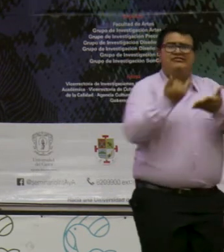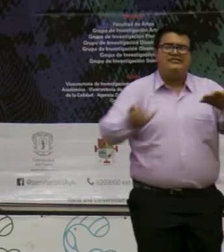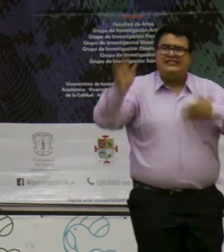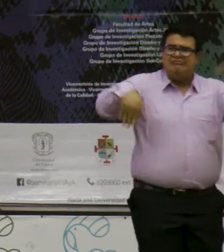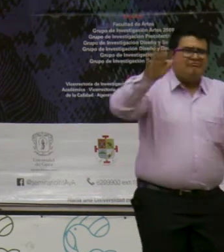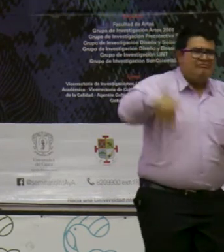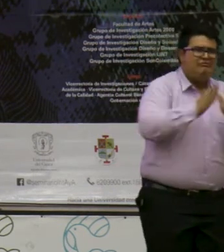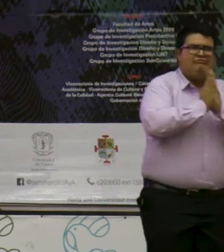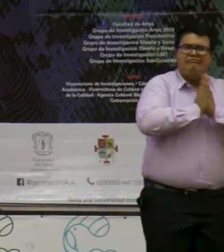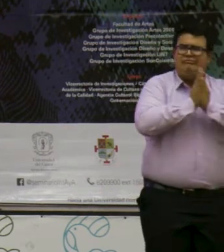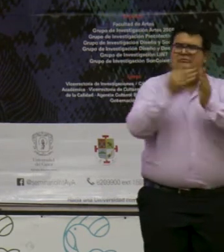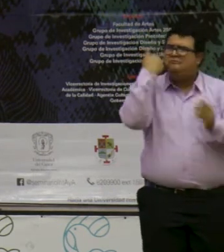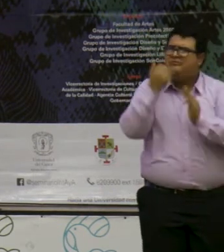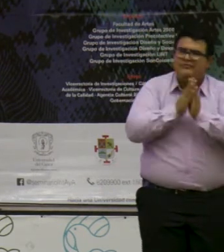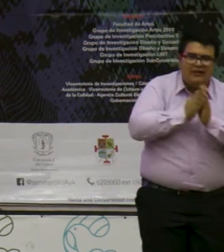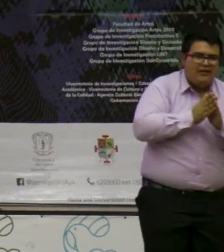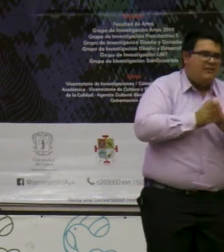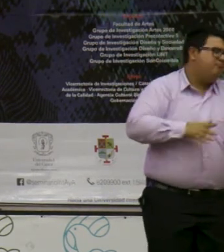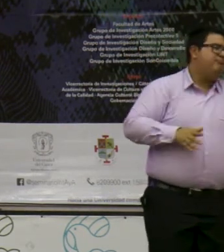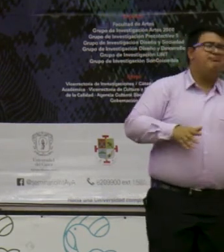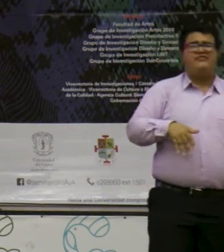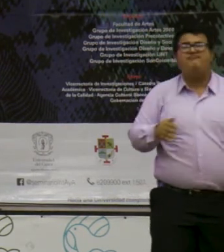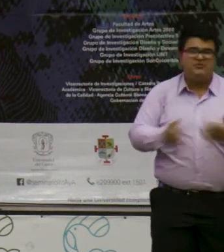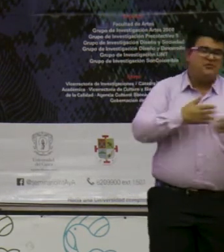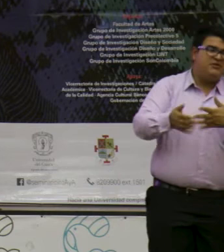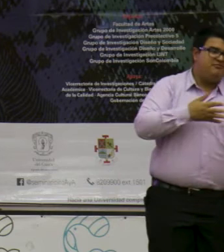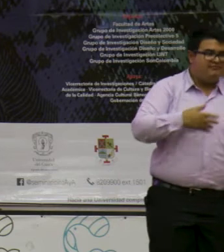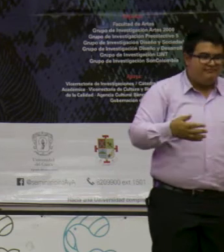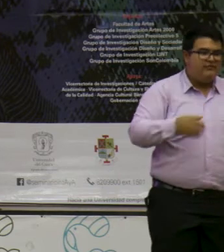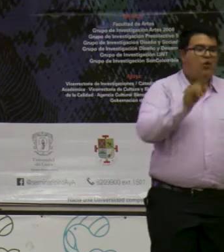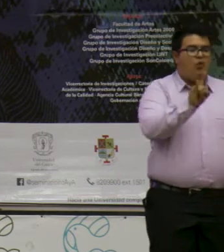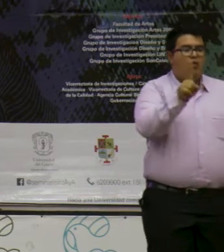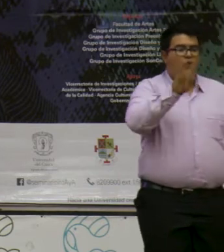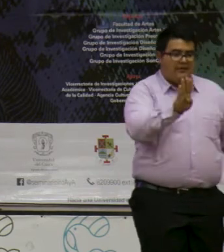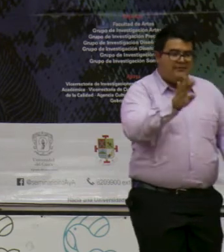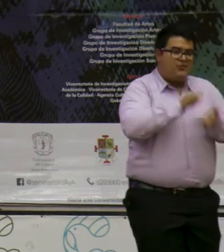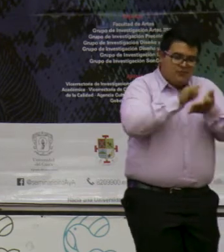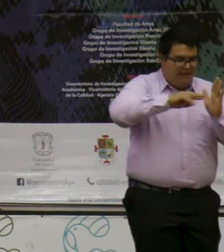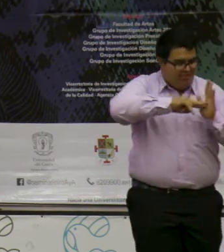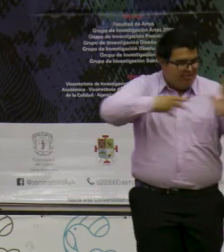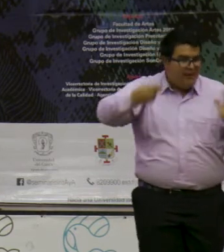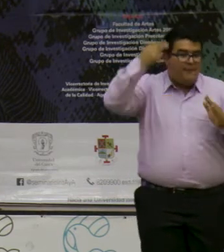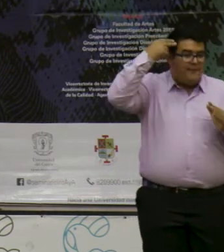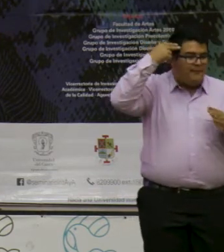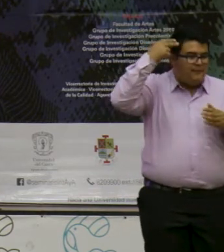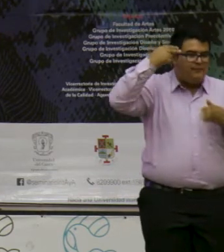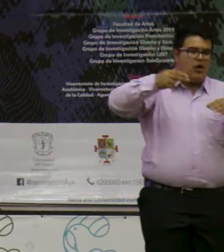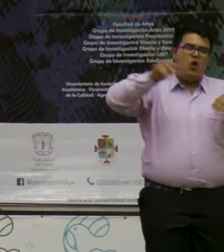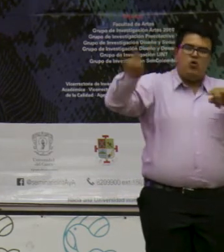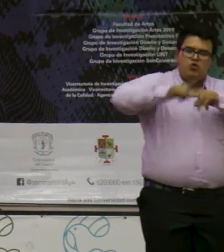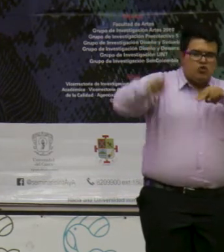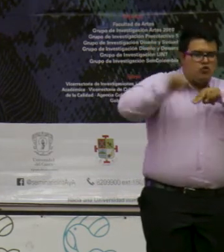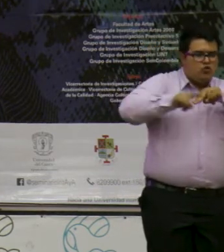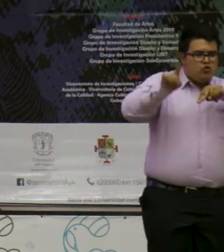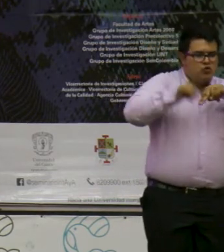necesitamos genios de la ilustración. Pero mientras tanto, eso no importa. La USB es un tipo de tecnología, un dispositivo que permite